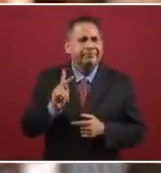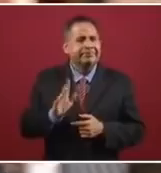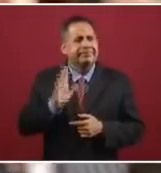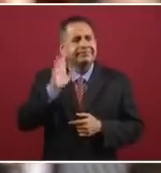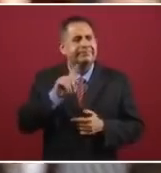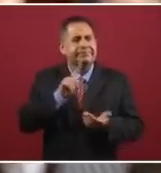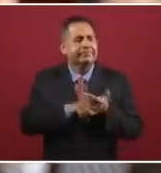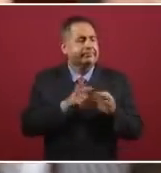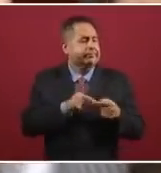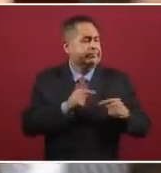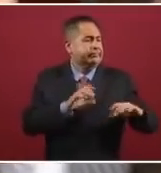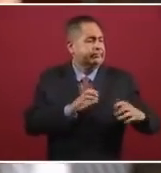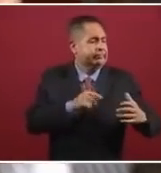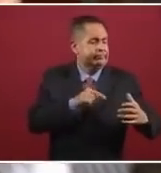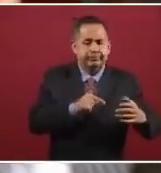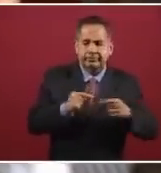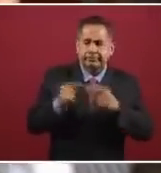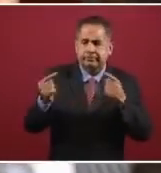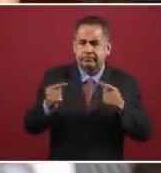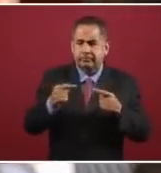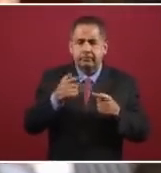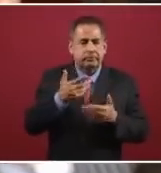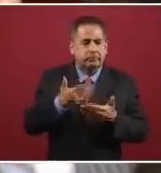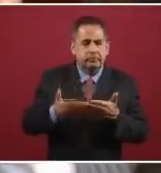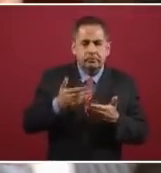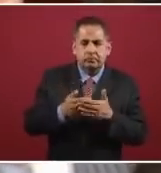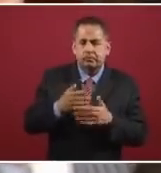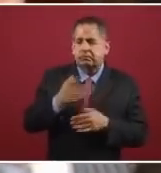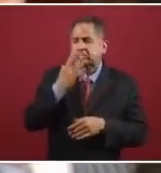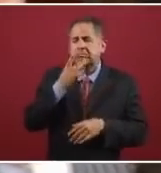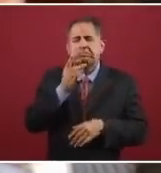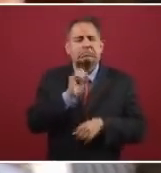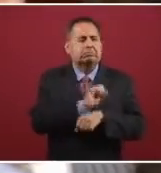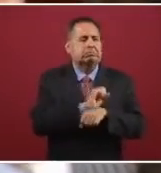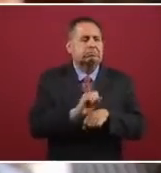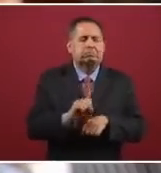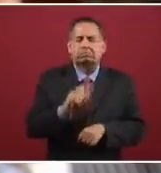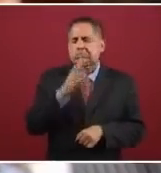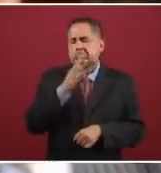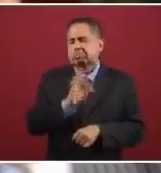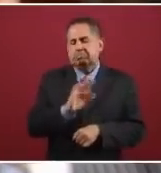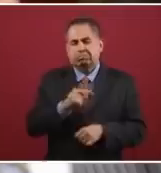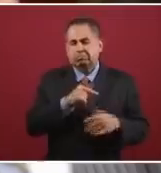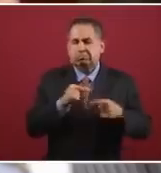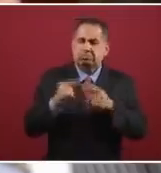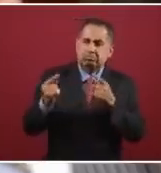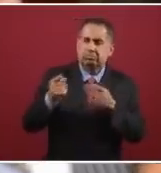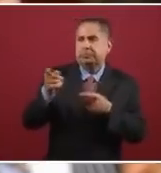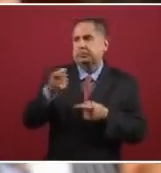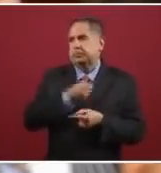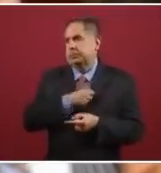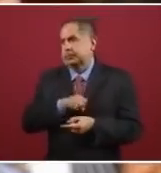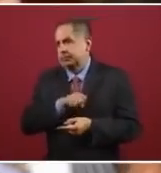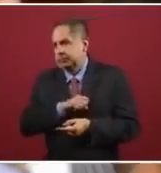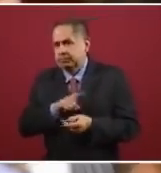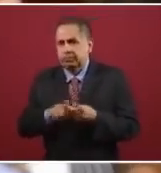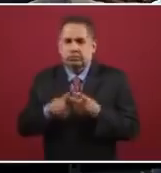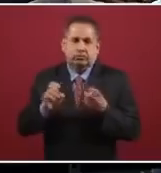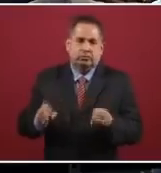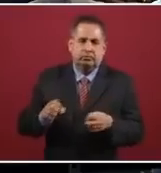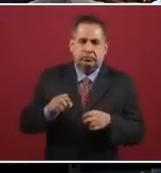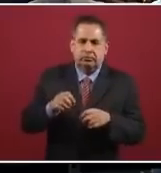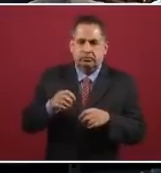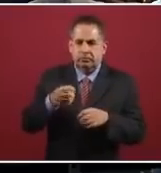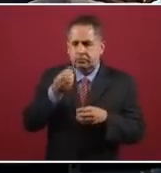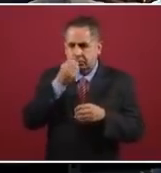los adversarios de usted se empeñan en lo superfluo y lo frívolo, que si su salud, que si la